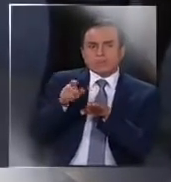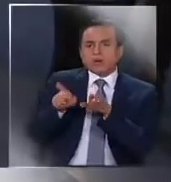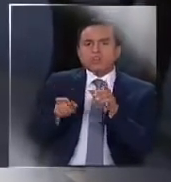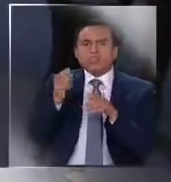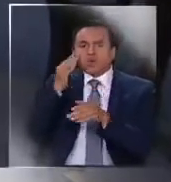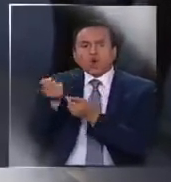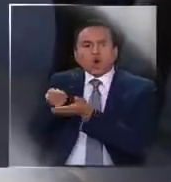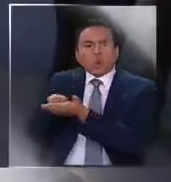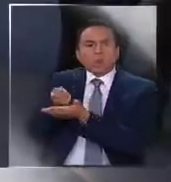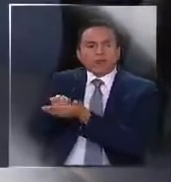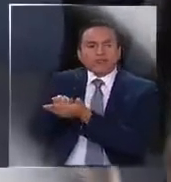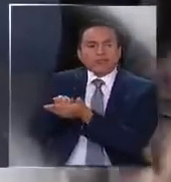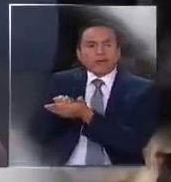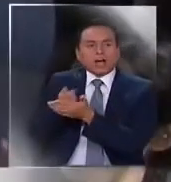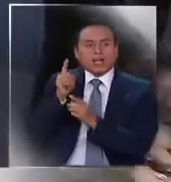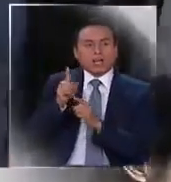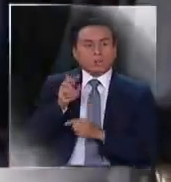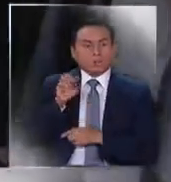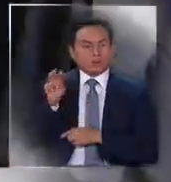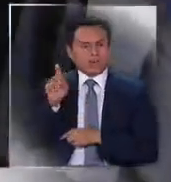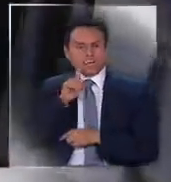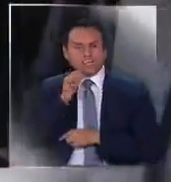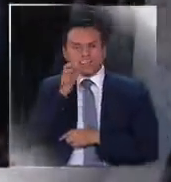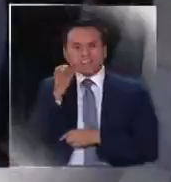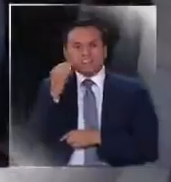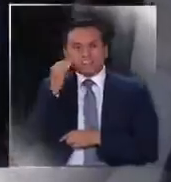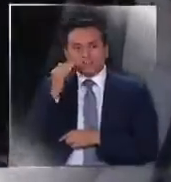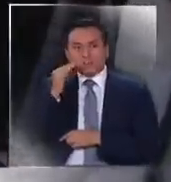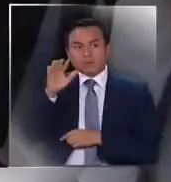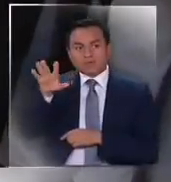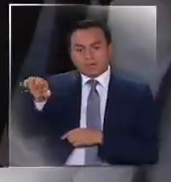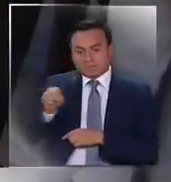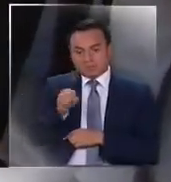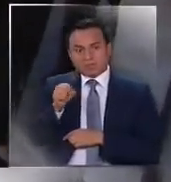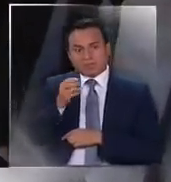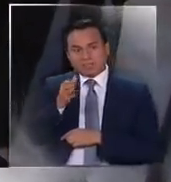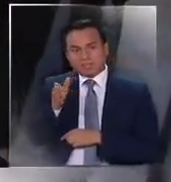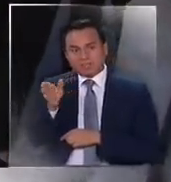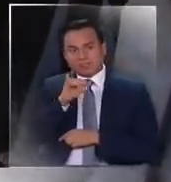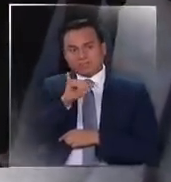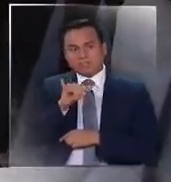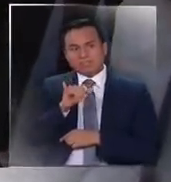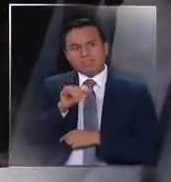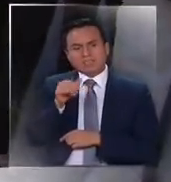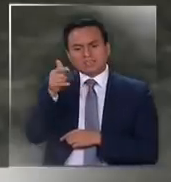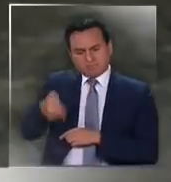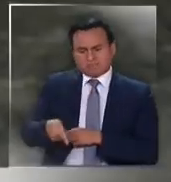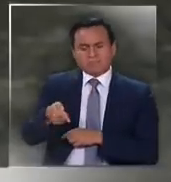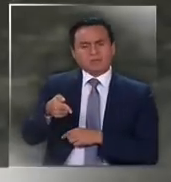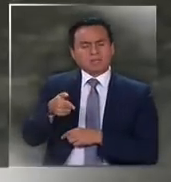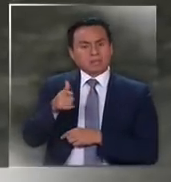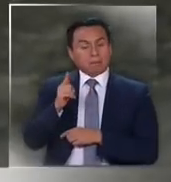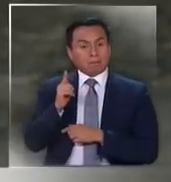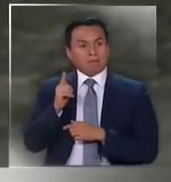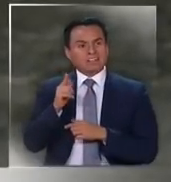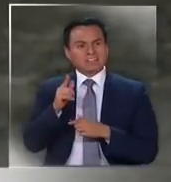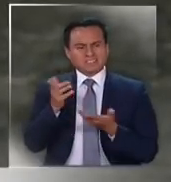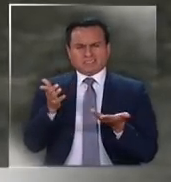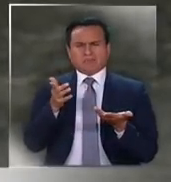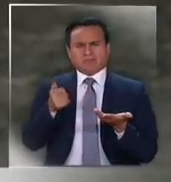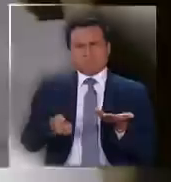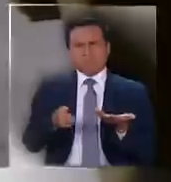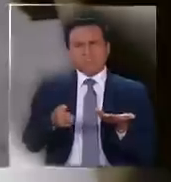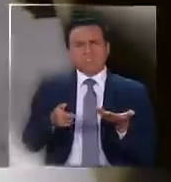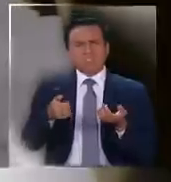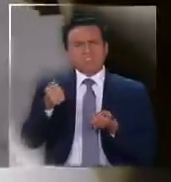comprando. Y había una apoderada y yo le digo, el niño, escamo al niño, lo tiramos a un lado y el tipo le pega el disparo en la pierna. Certero disparo que inmovilizó al